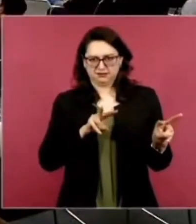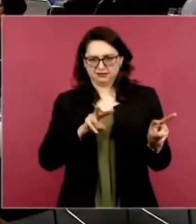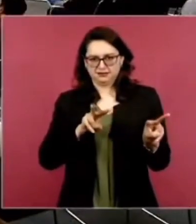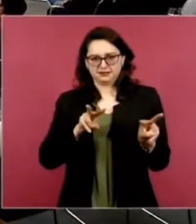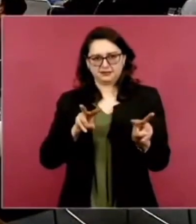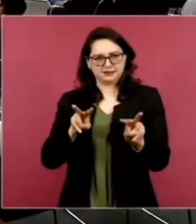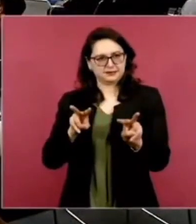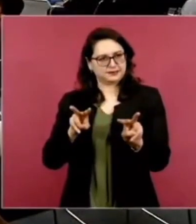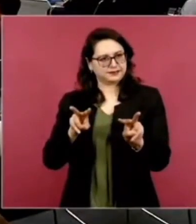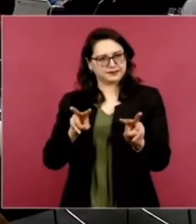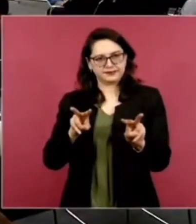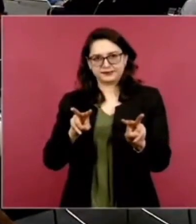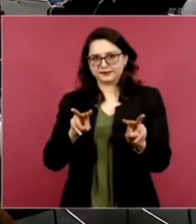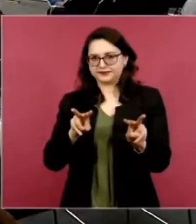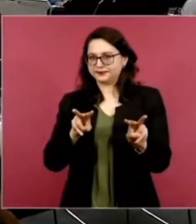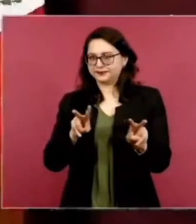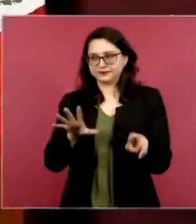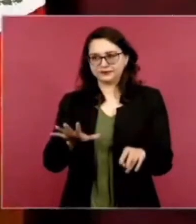¿Y en qué estaba pensando?